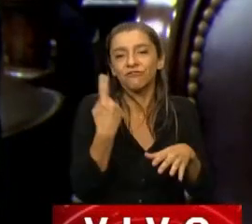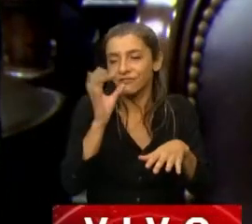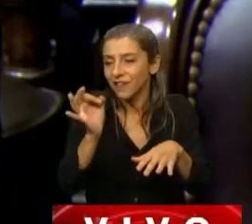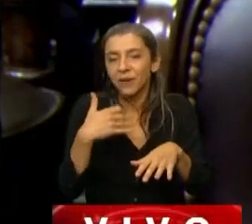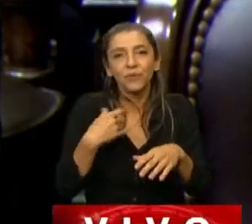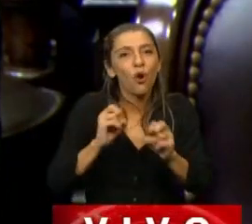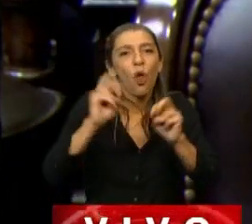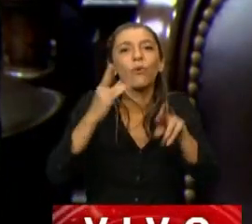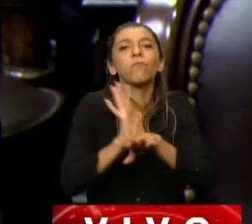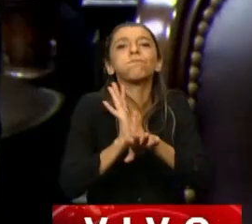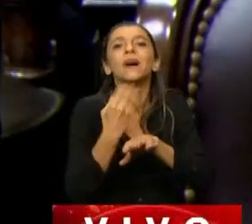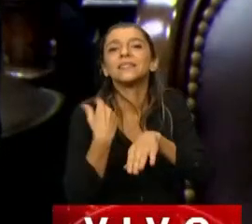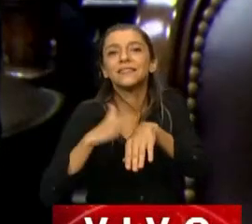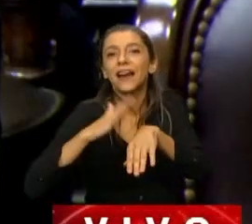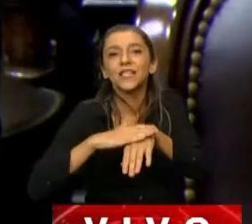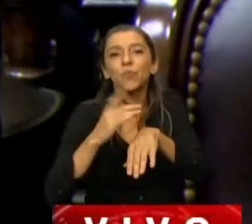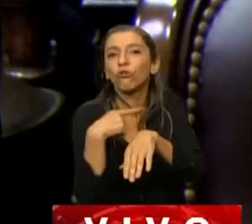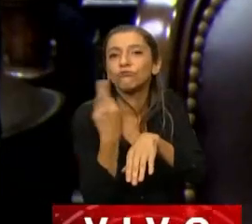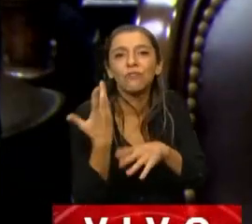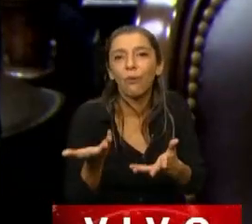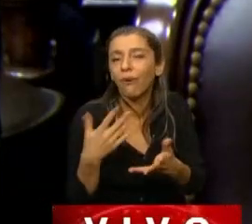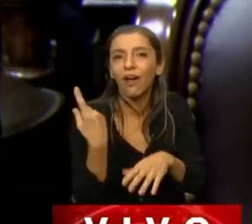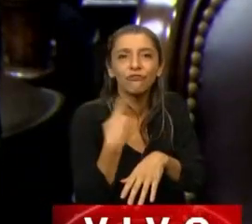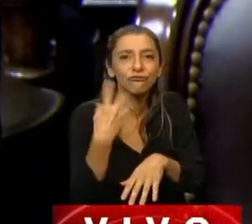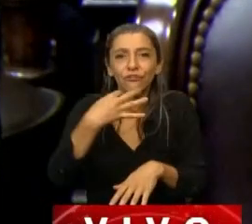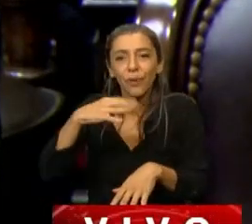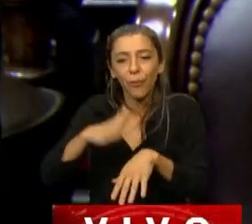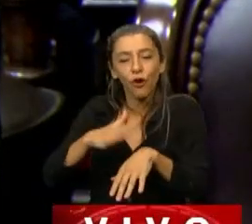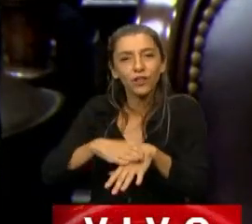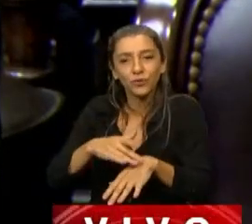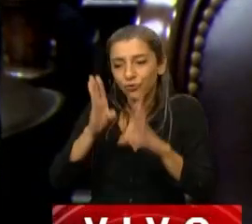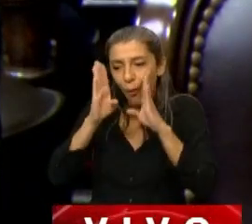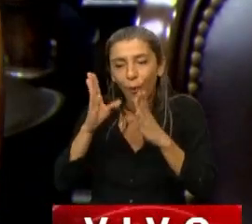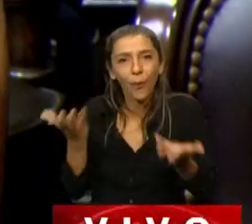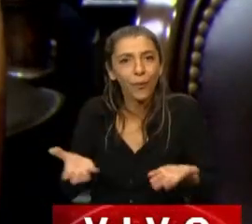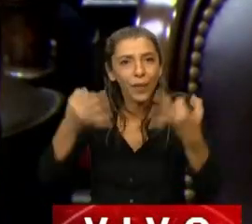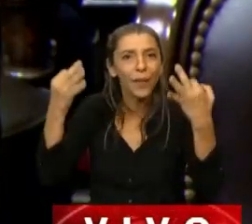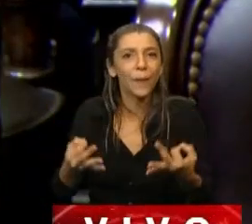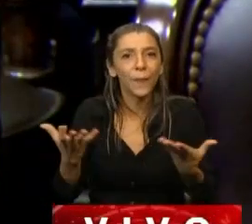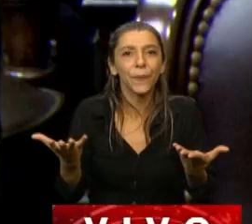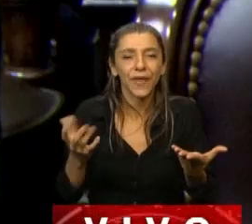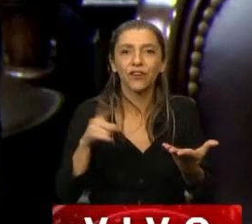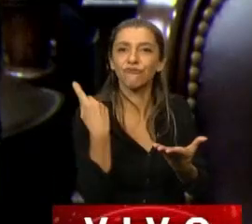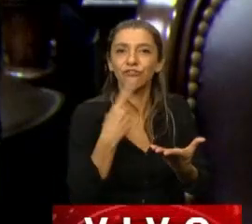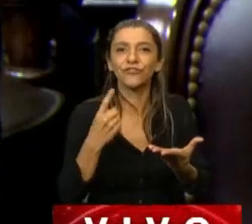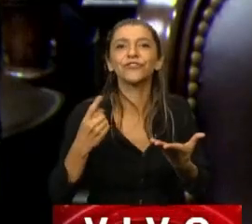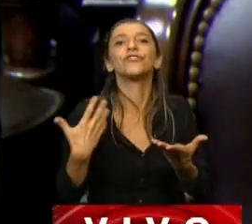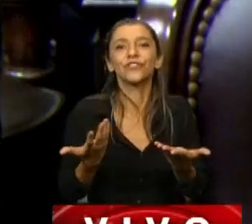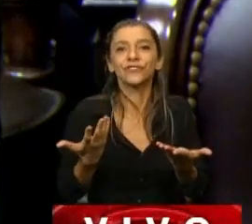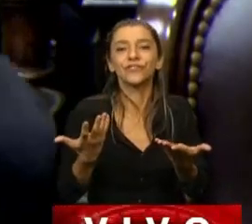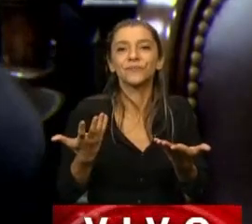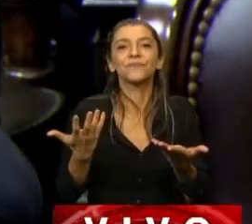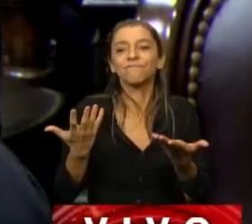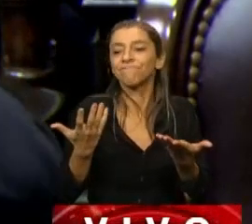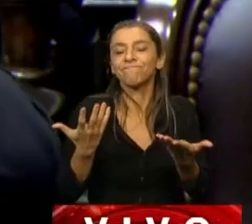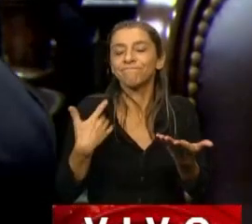responsables, que no haya ningún tipo de reparación democrática después del daño que se le produjo a la economía argentina. Por